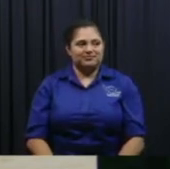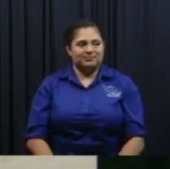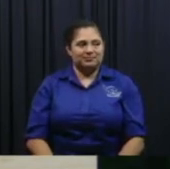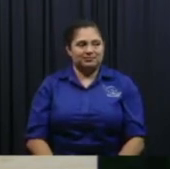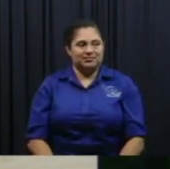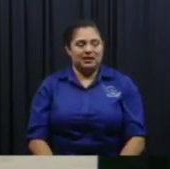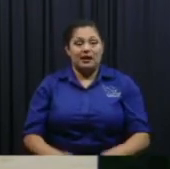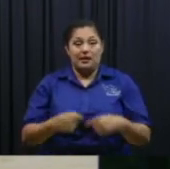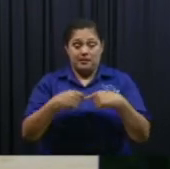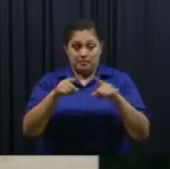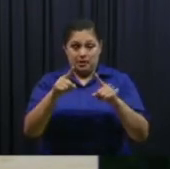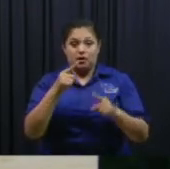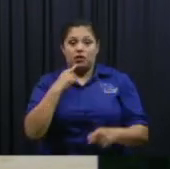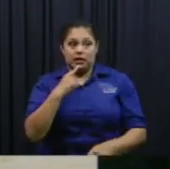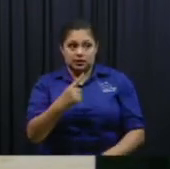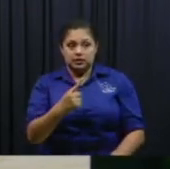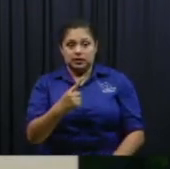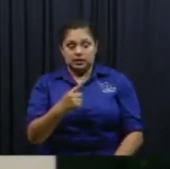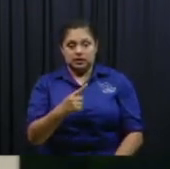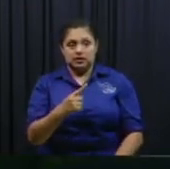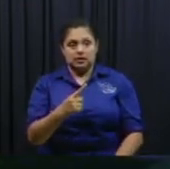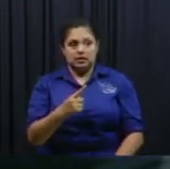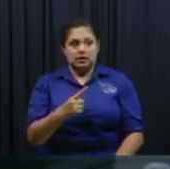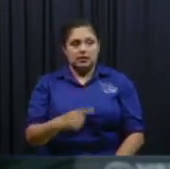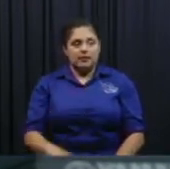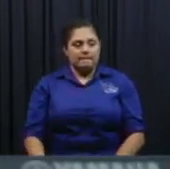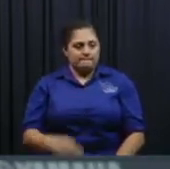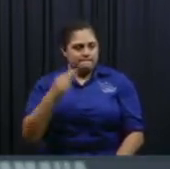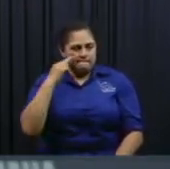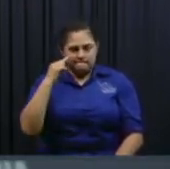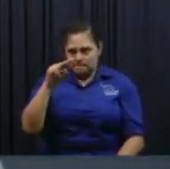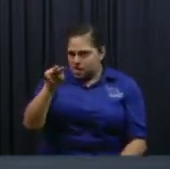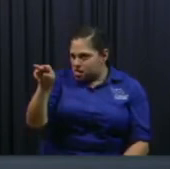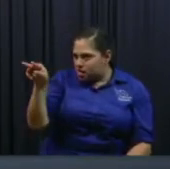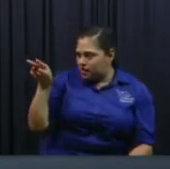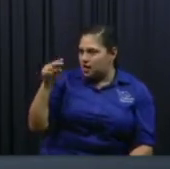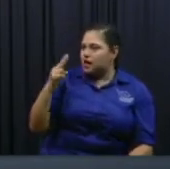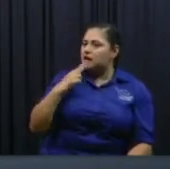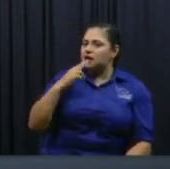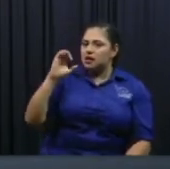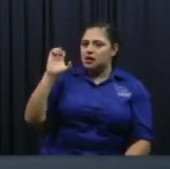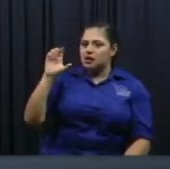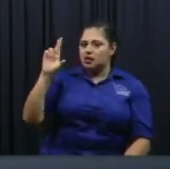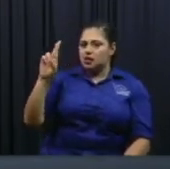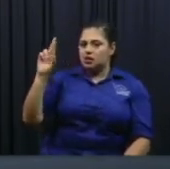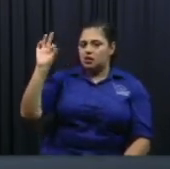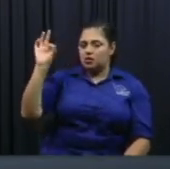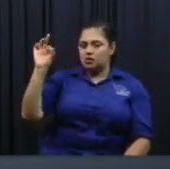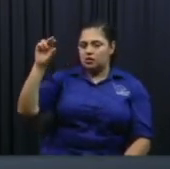pero le decía miraba a pasar a Herodes Y decía